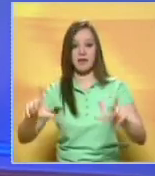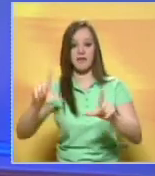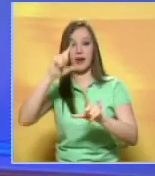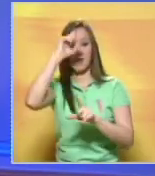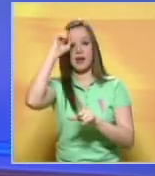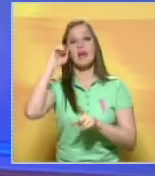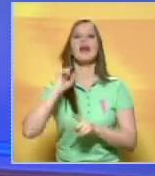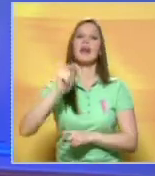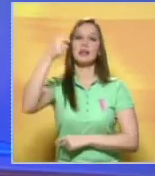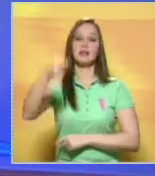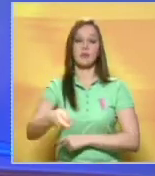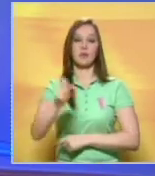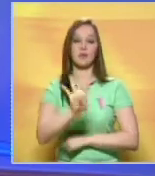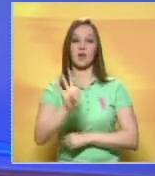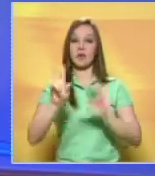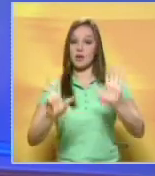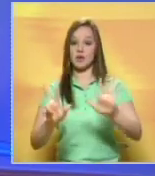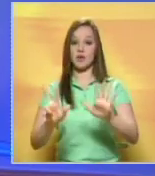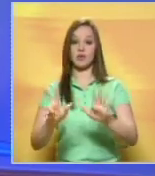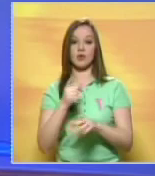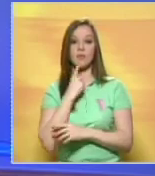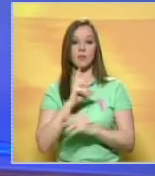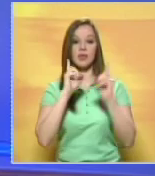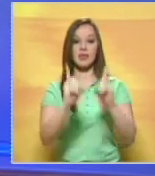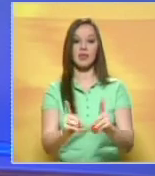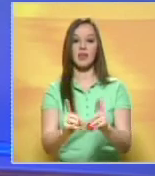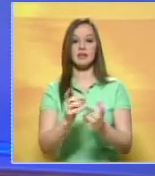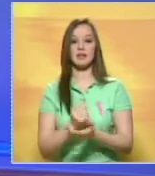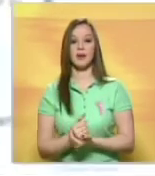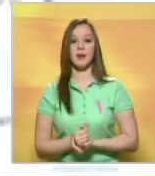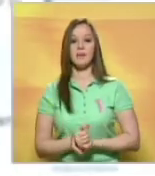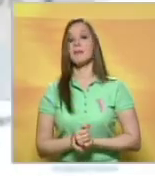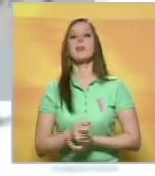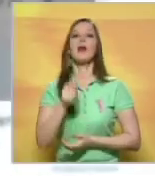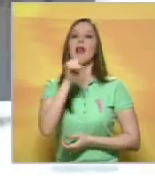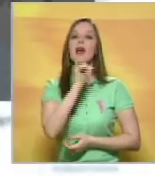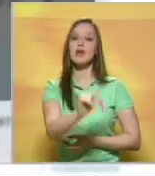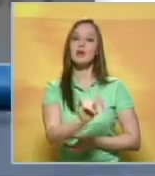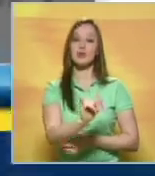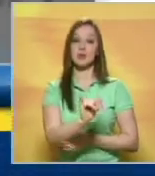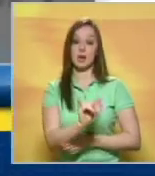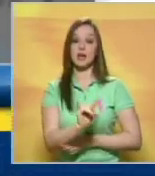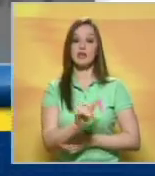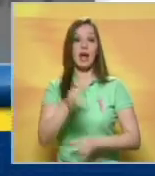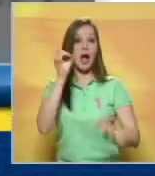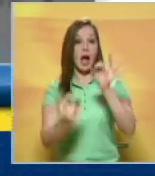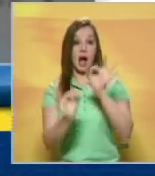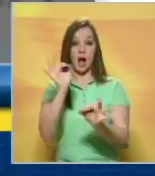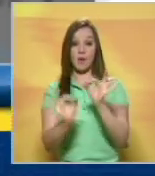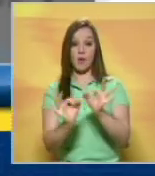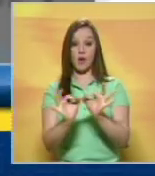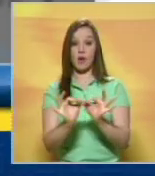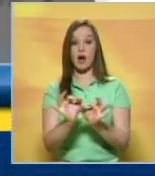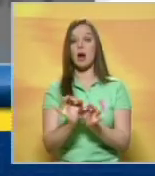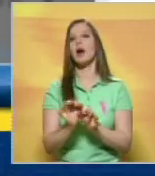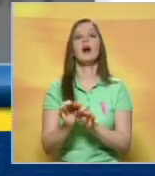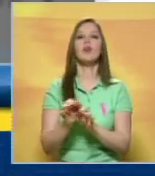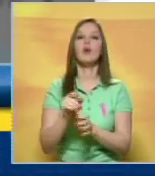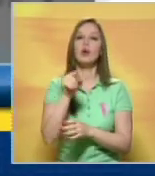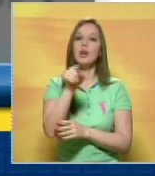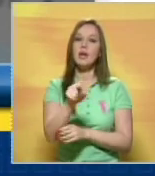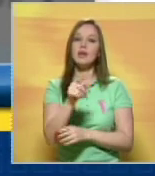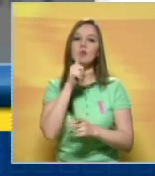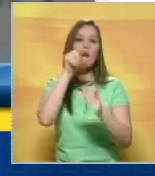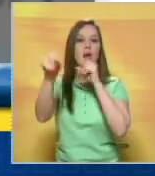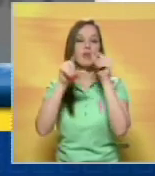El Tribunal 48 de Control dictó el sobreseimiento de la causa. La noticia la dio a conocer el abogado Gonzalo Gimiot a través de su cuenta en Twitter.